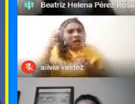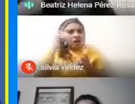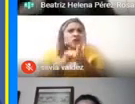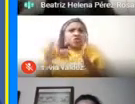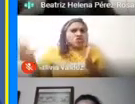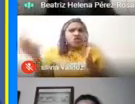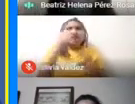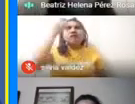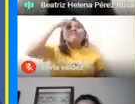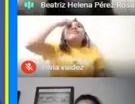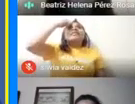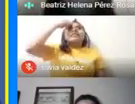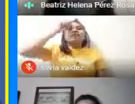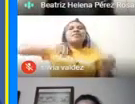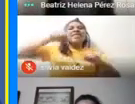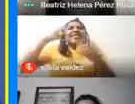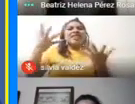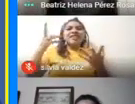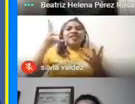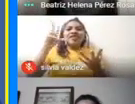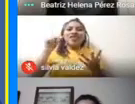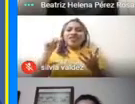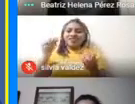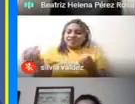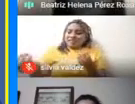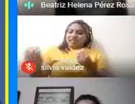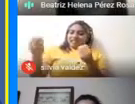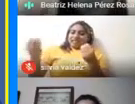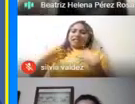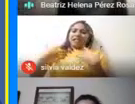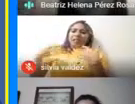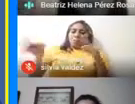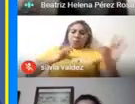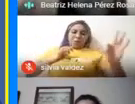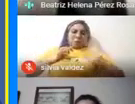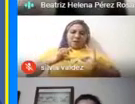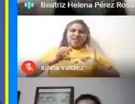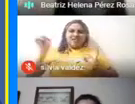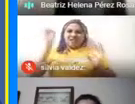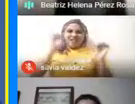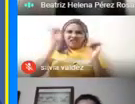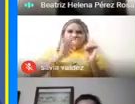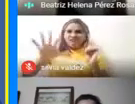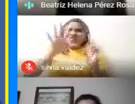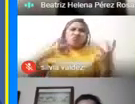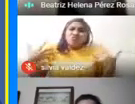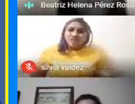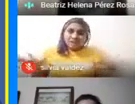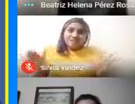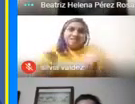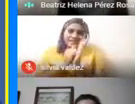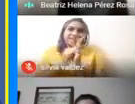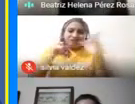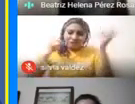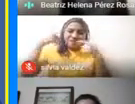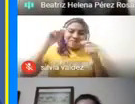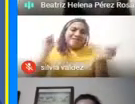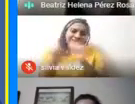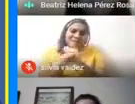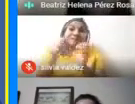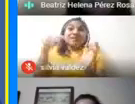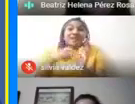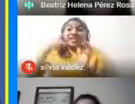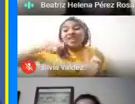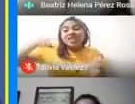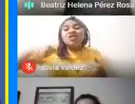viene a la mente la posibilidad de no contagio. Y eso ya nos hace un elemento diferenciador en que estamos diciendo el turismo va a cambiar. Entonces, estas necesidades